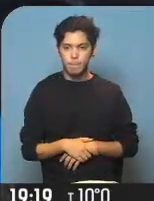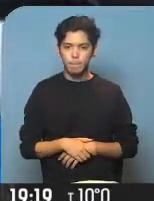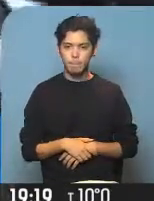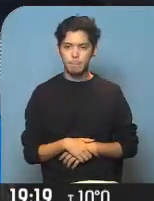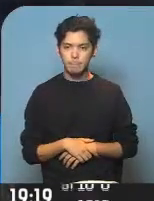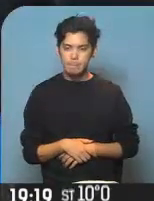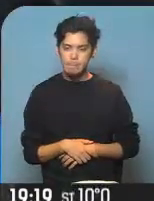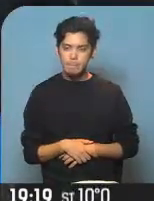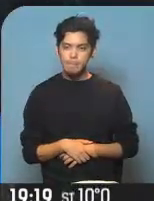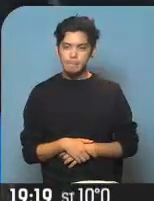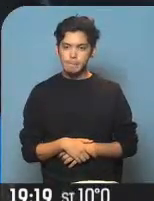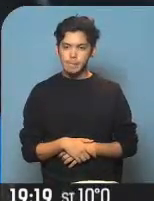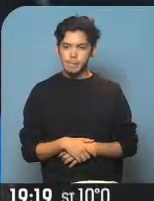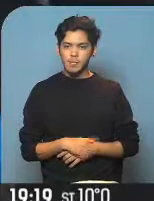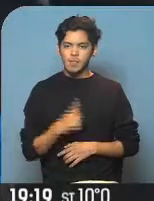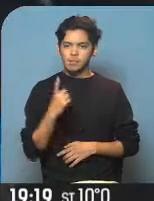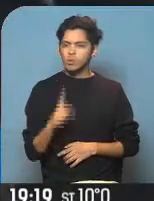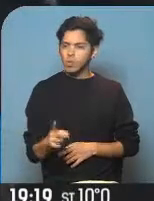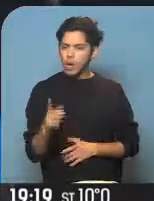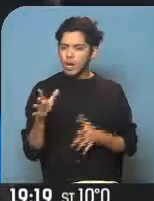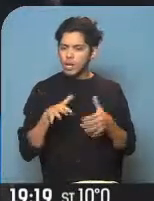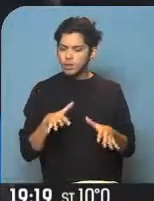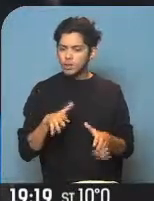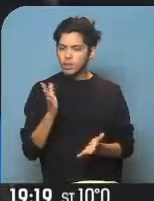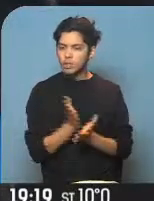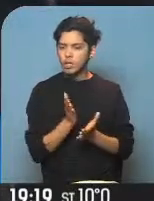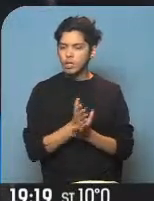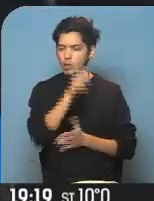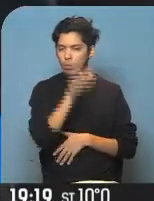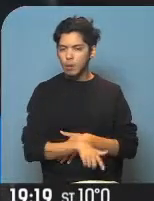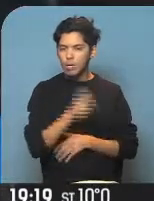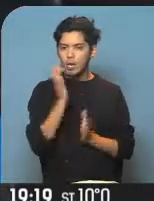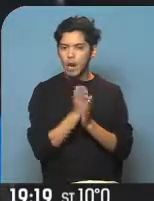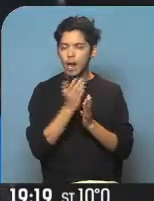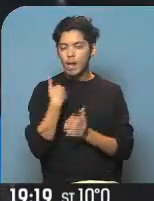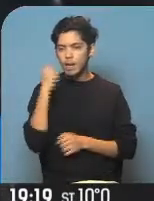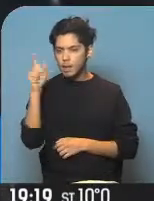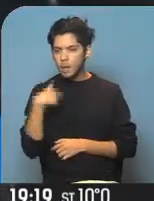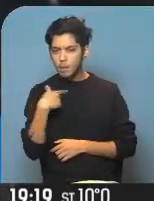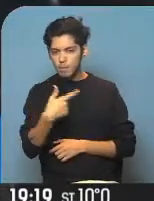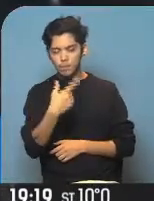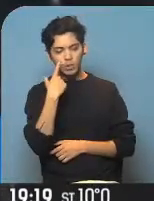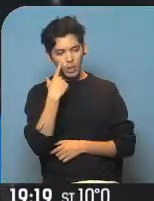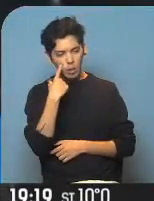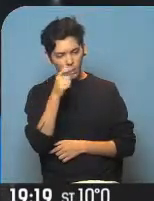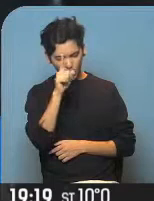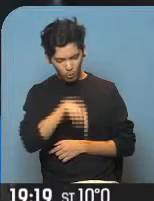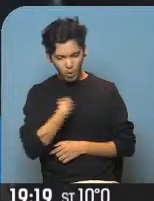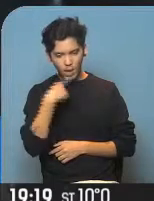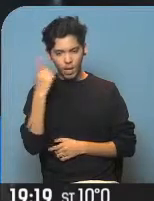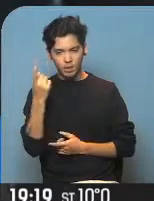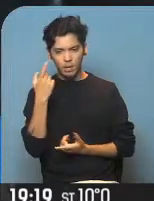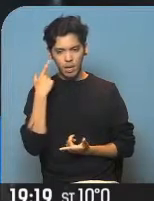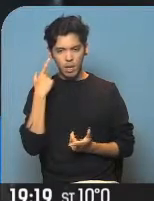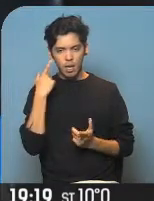Argentina, ¿cuál es la situación de derechos humanos en Argentina, señor canciller? Como para que usted venga aquí a señalar a